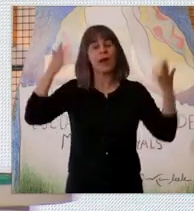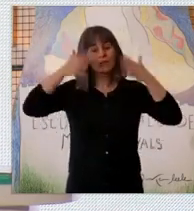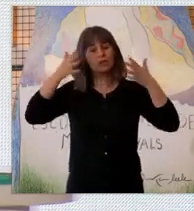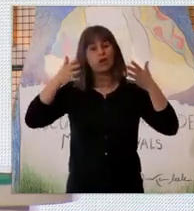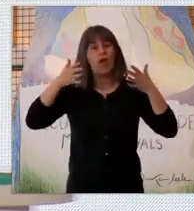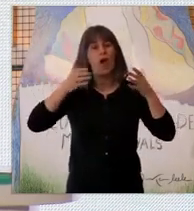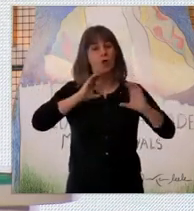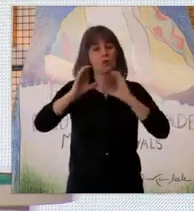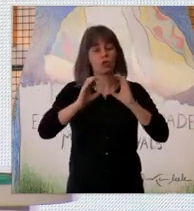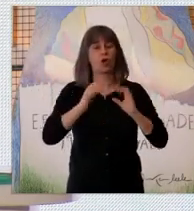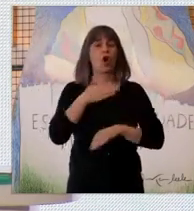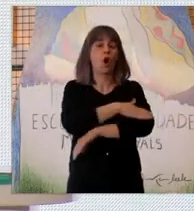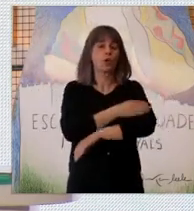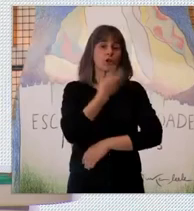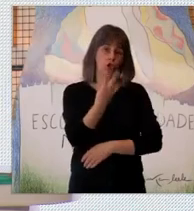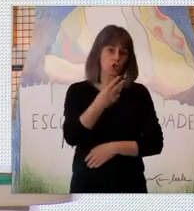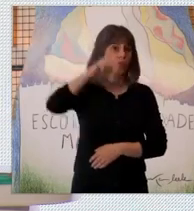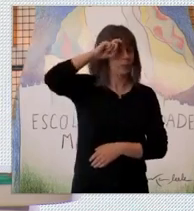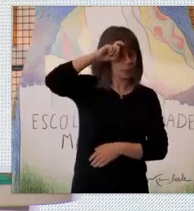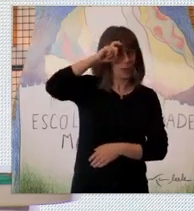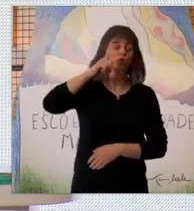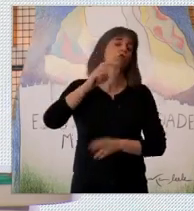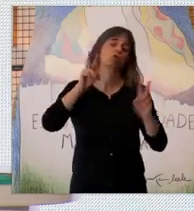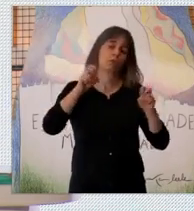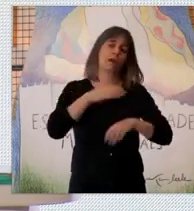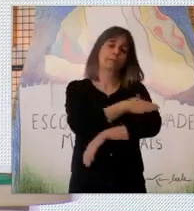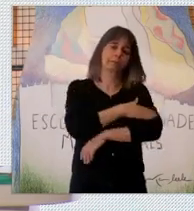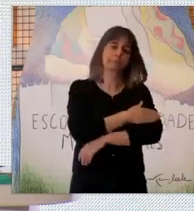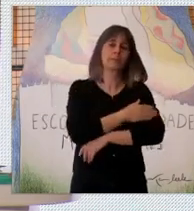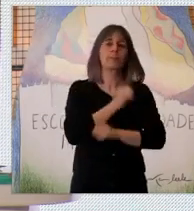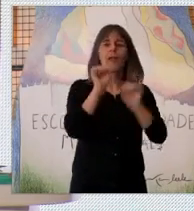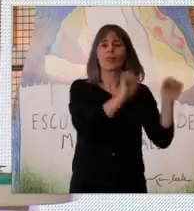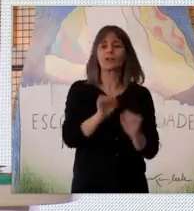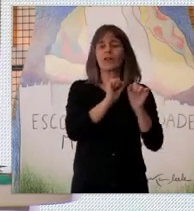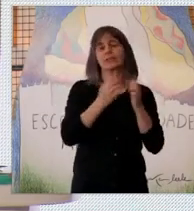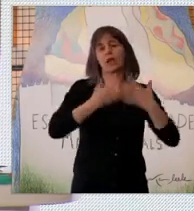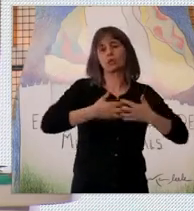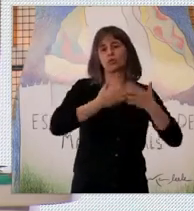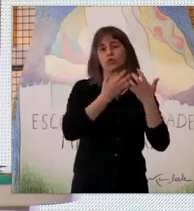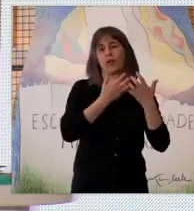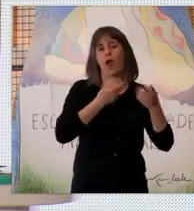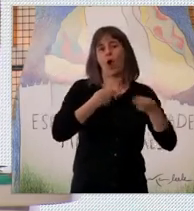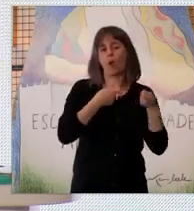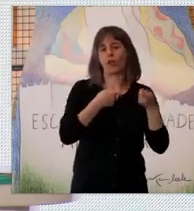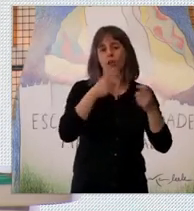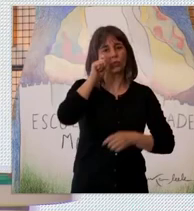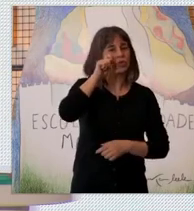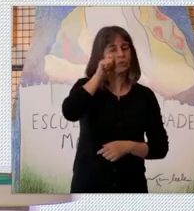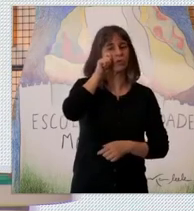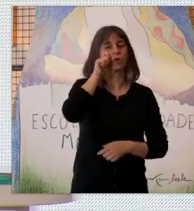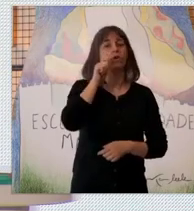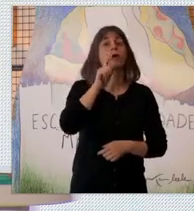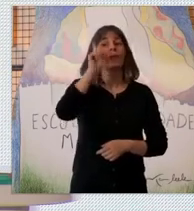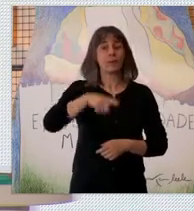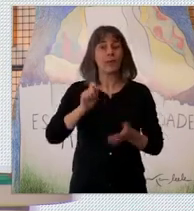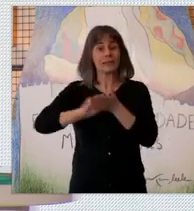zapatero en varios ministerios defensa industria comercio y turismo y vicepresidencia tercera ha escrito la armadura